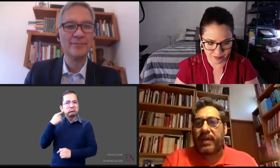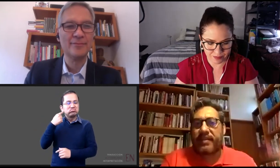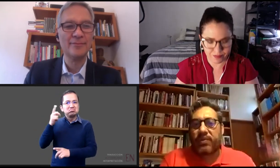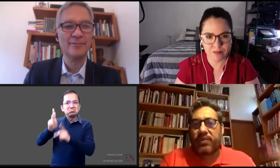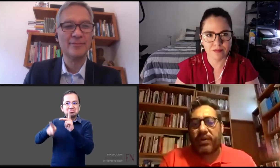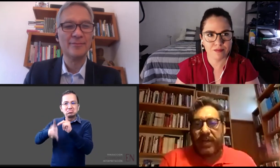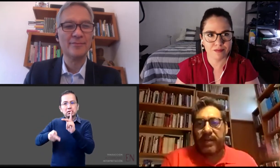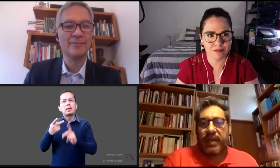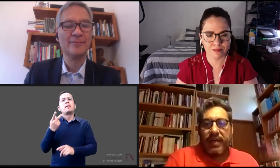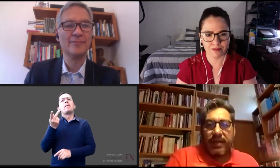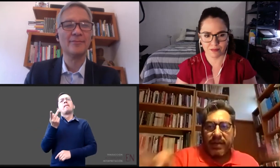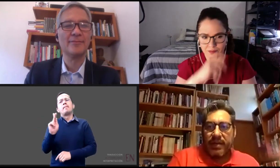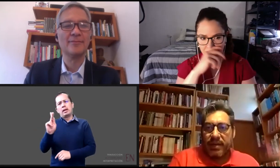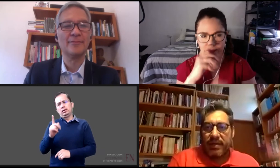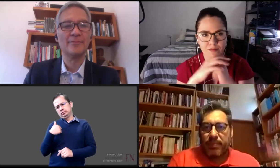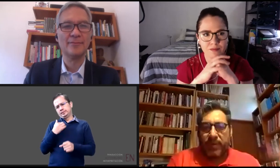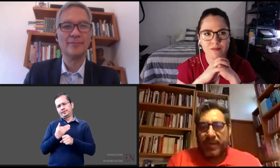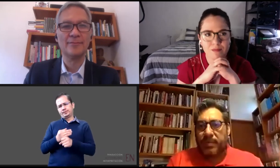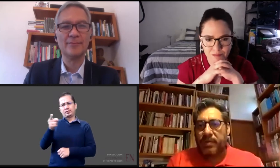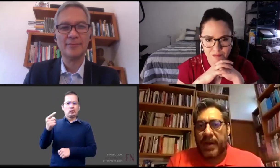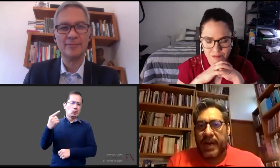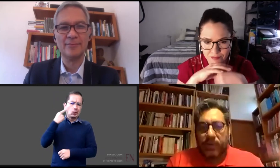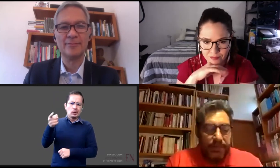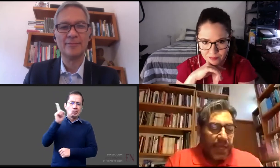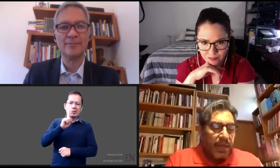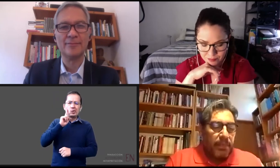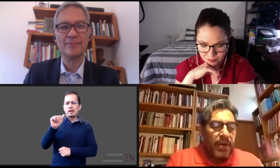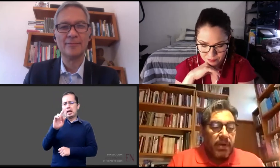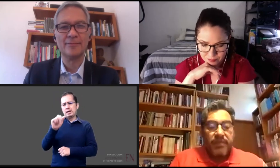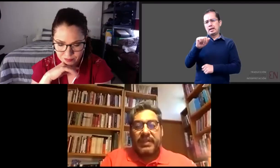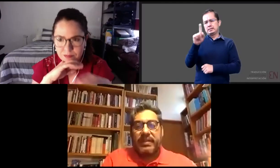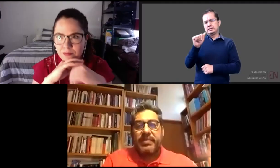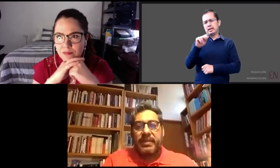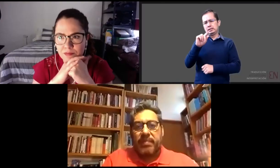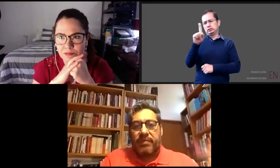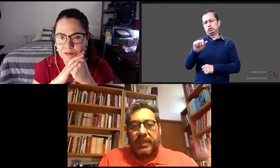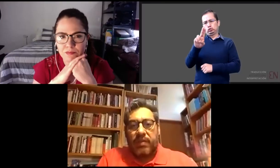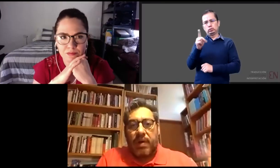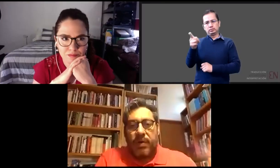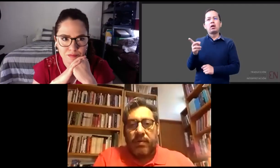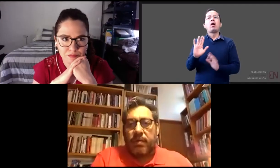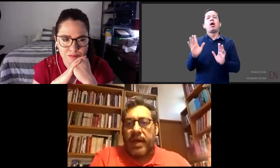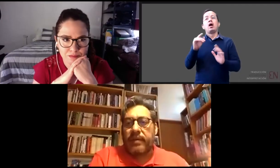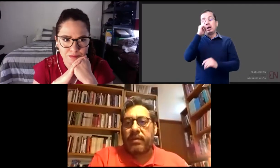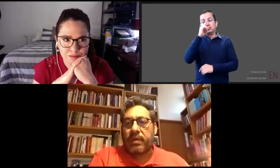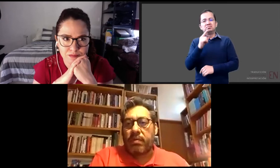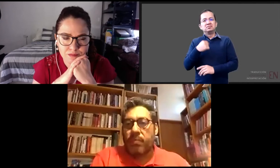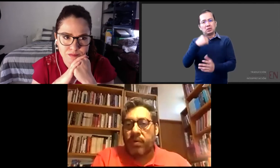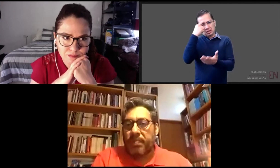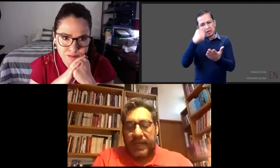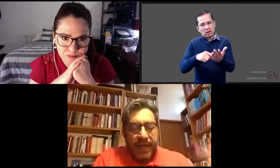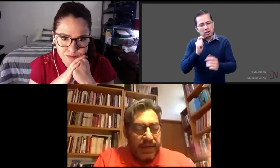a Aranzazu creo que puedo más o menos armar algo. Bueno, efectivamente estamos enfrentando ahora una situación